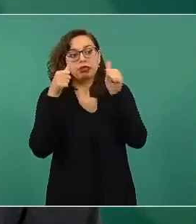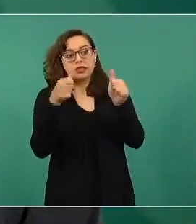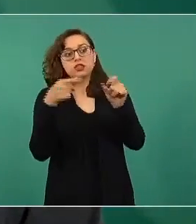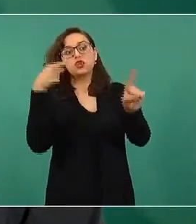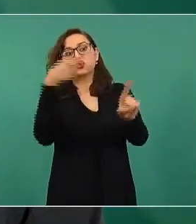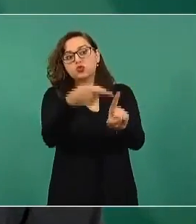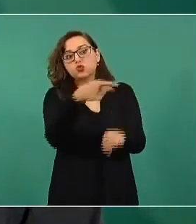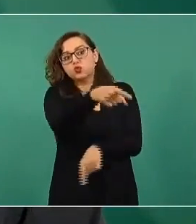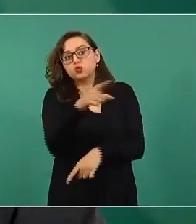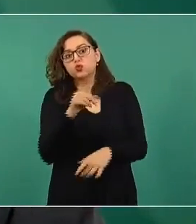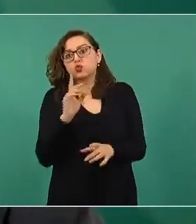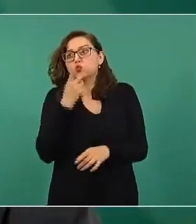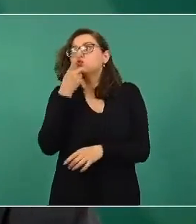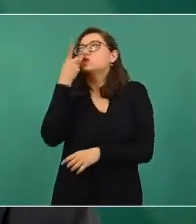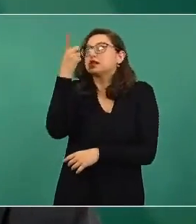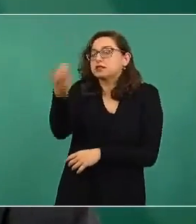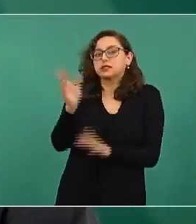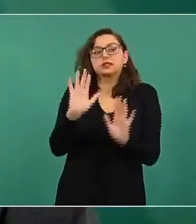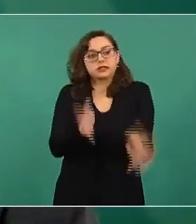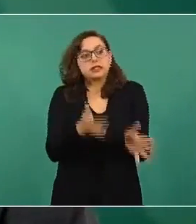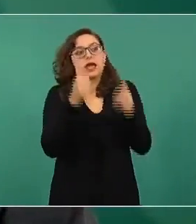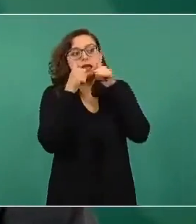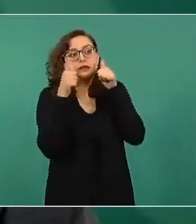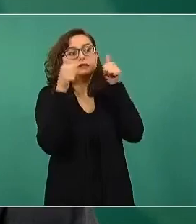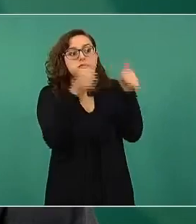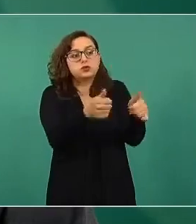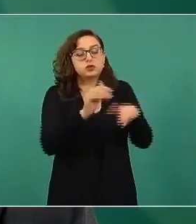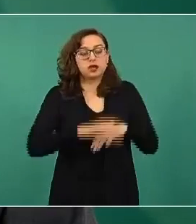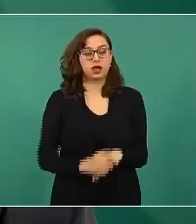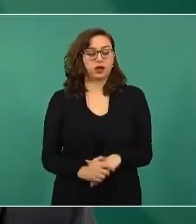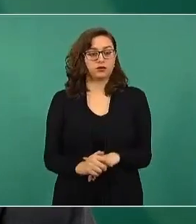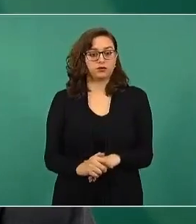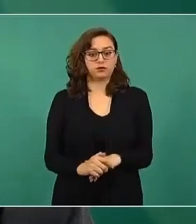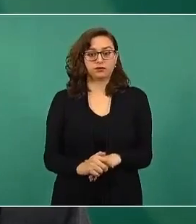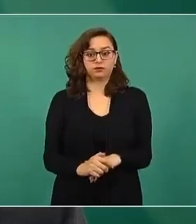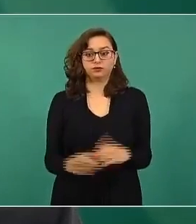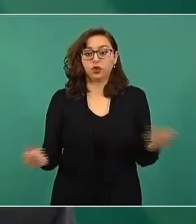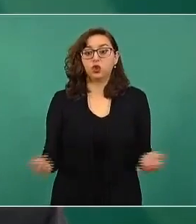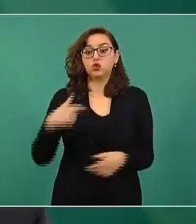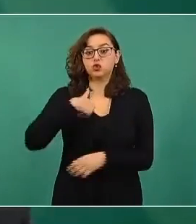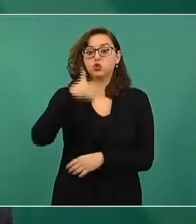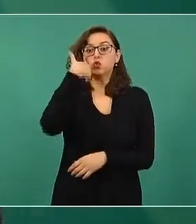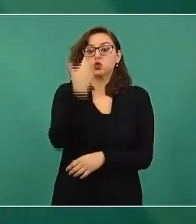quiero reiterar mi confianza